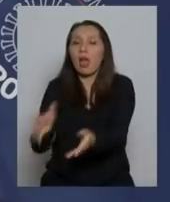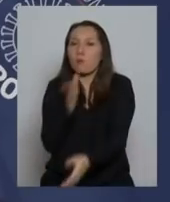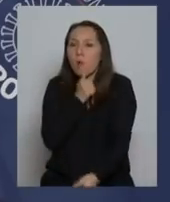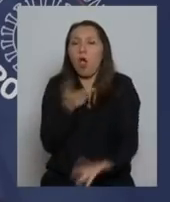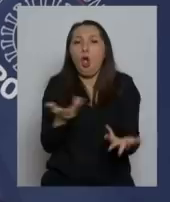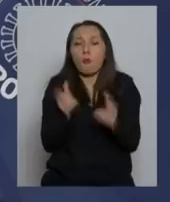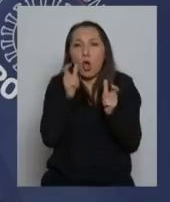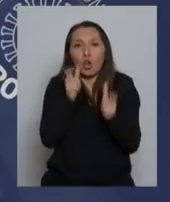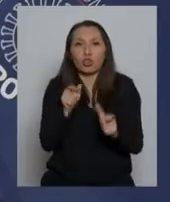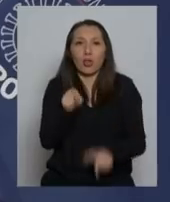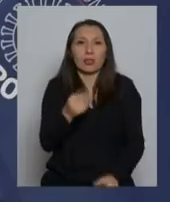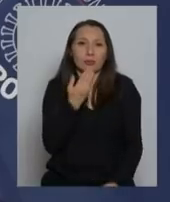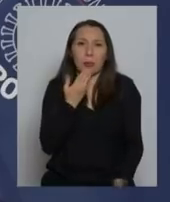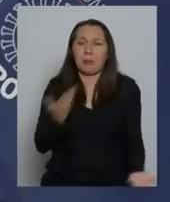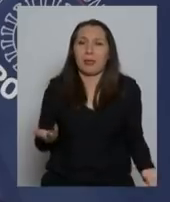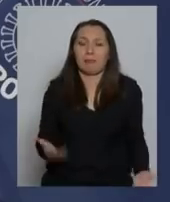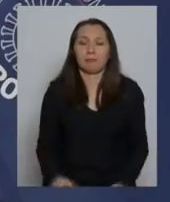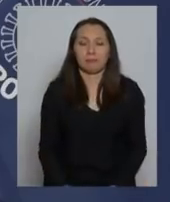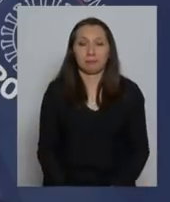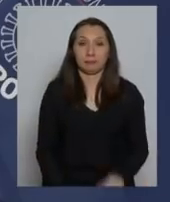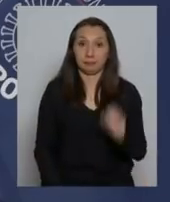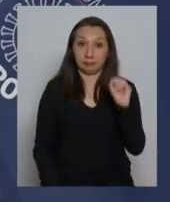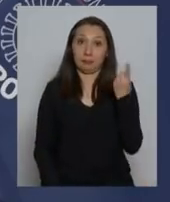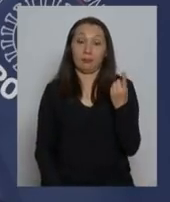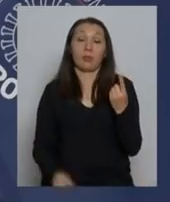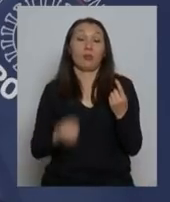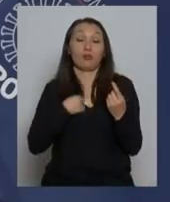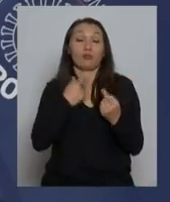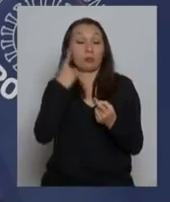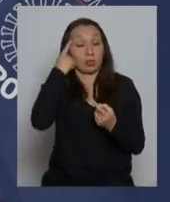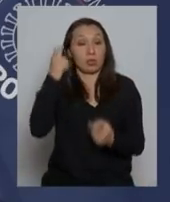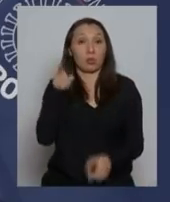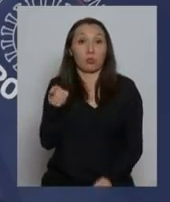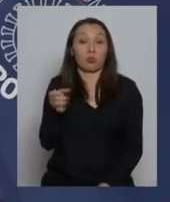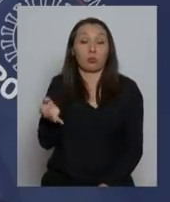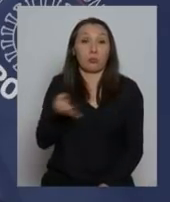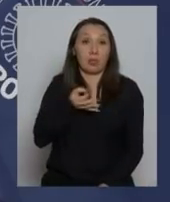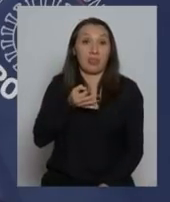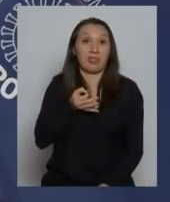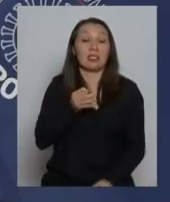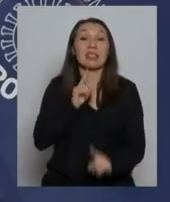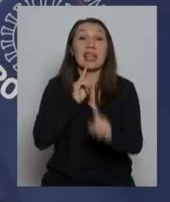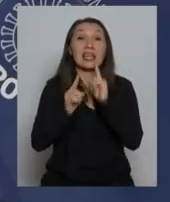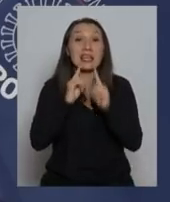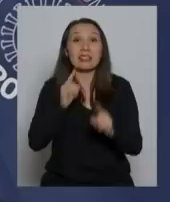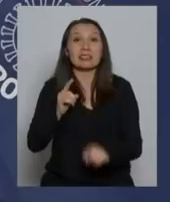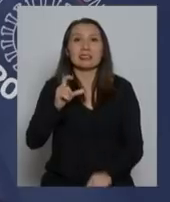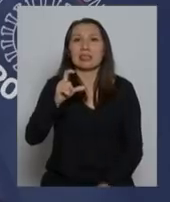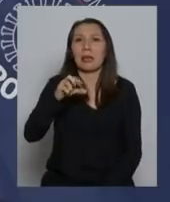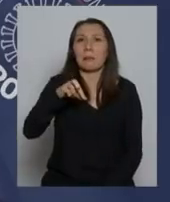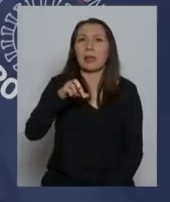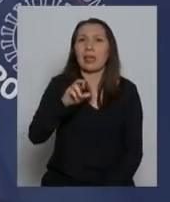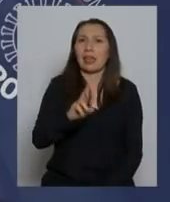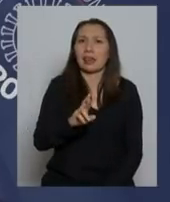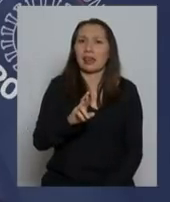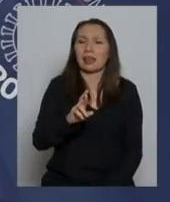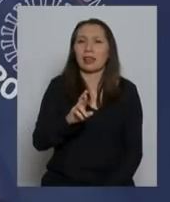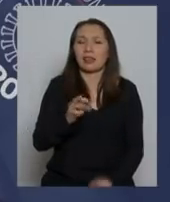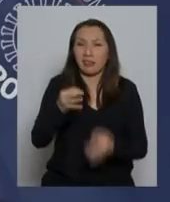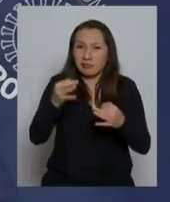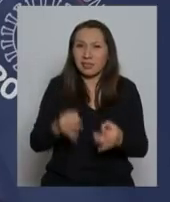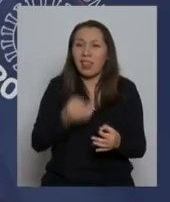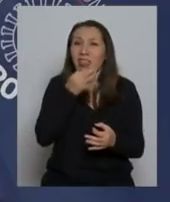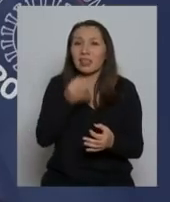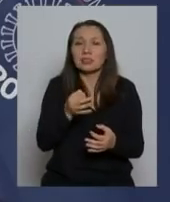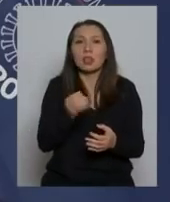también? En primer lugar, yo creo que cuando usted se refiere a los exámenes CPR, en realidad